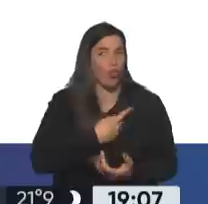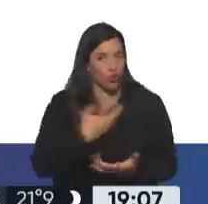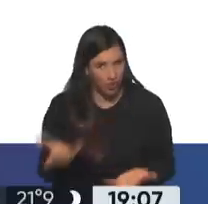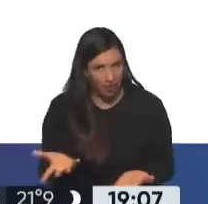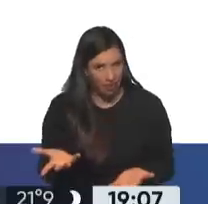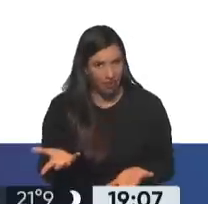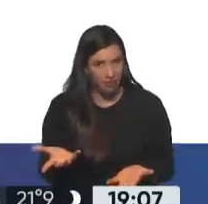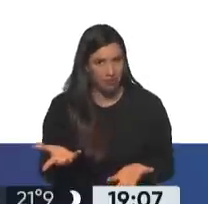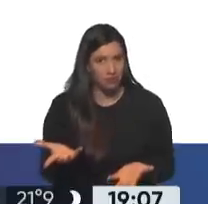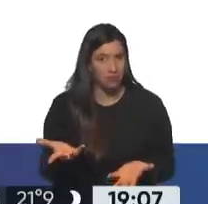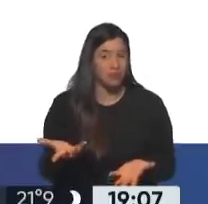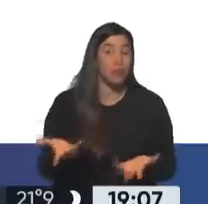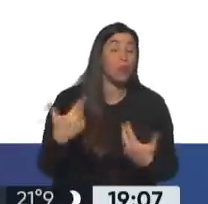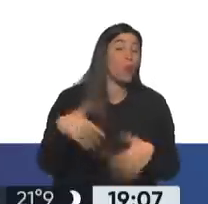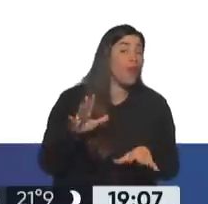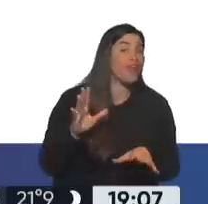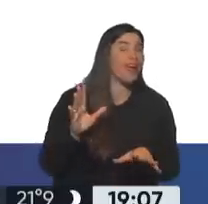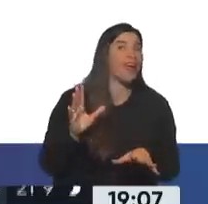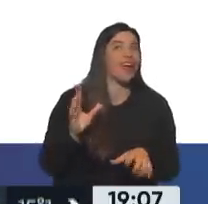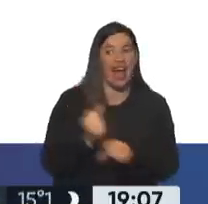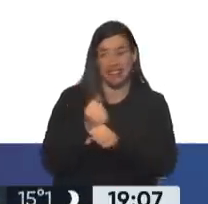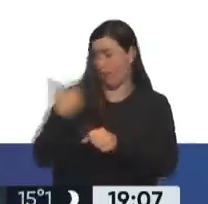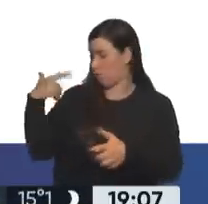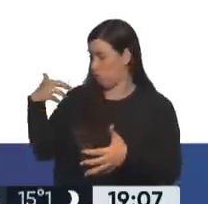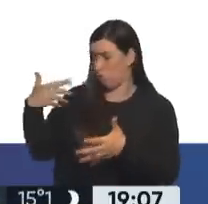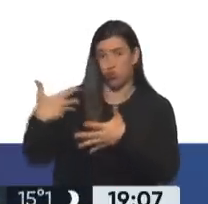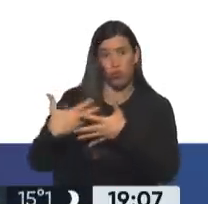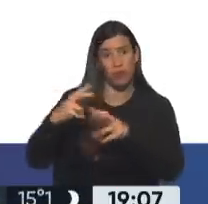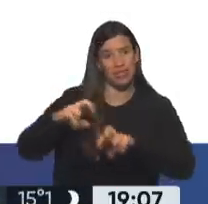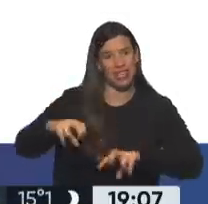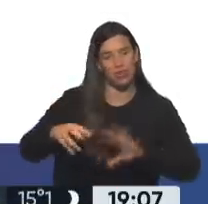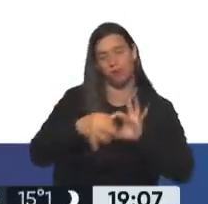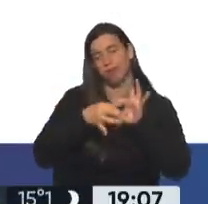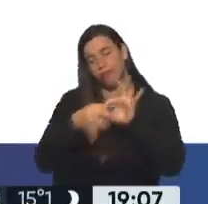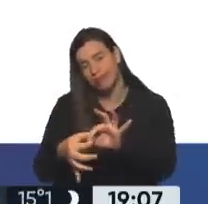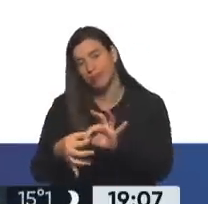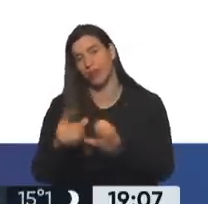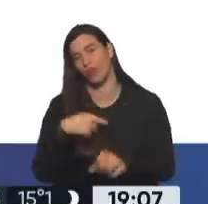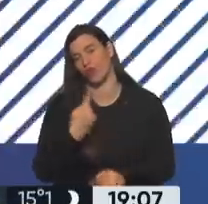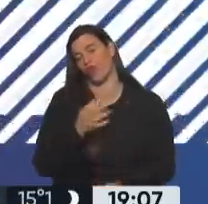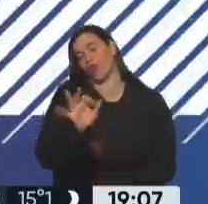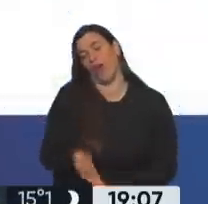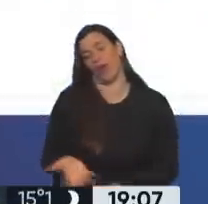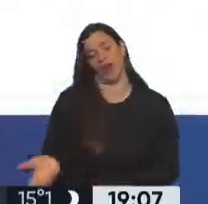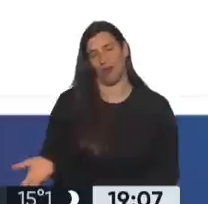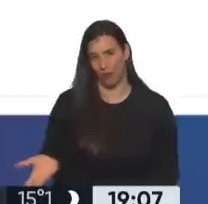ahora, vendría a ser un complemento de lo que ya sabemos que sucedió con